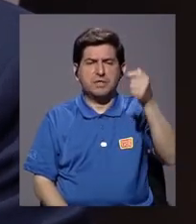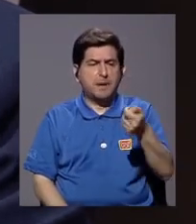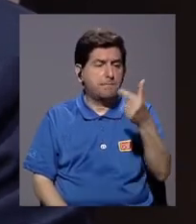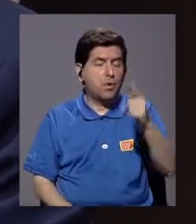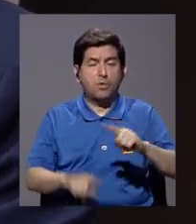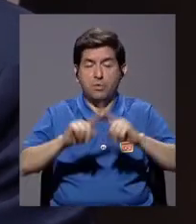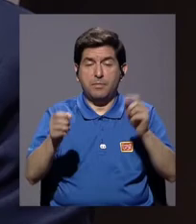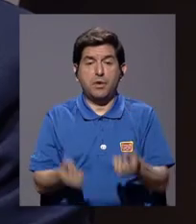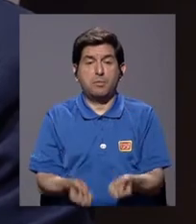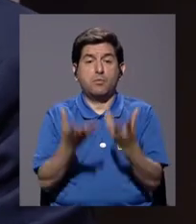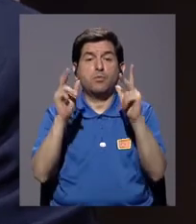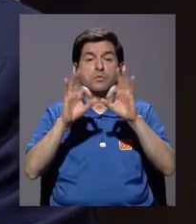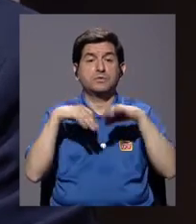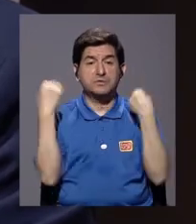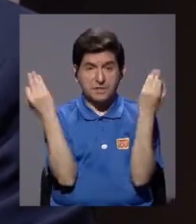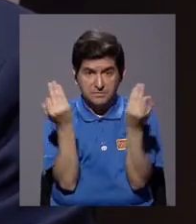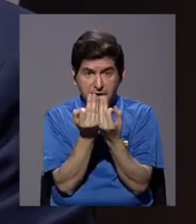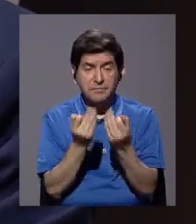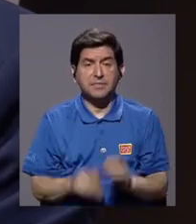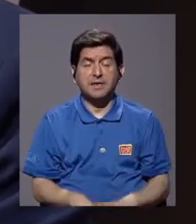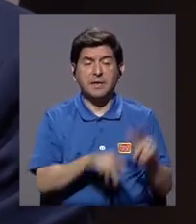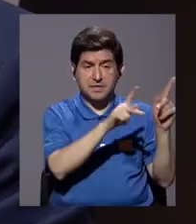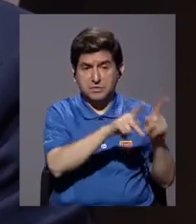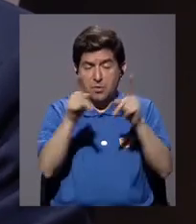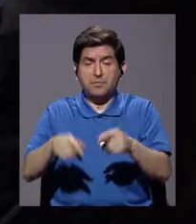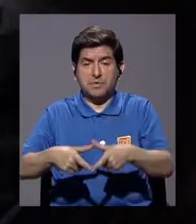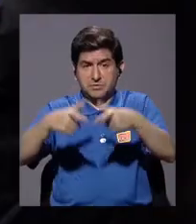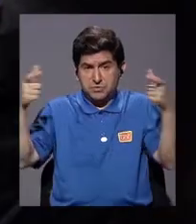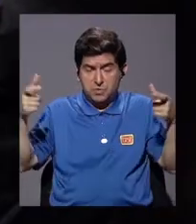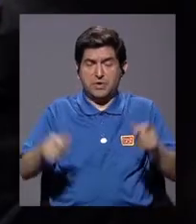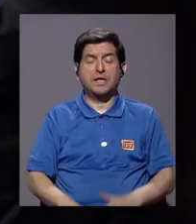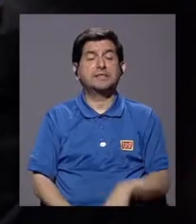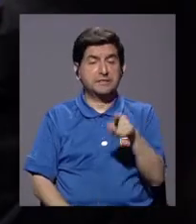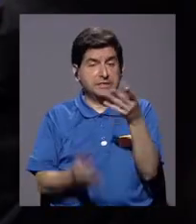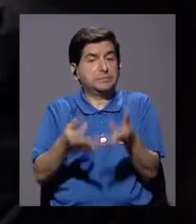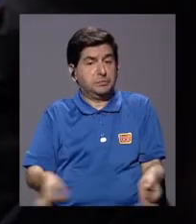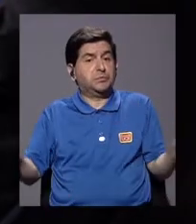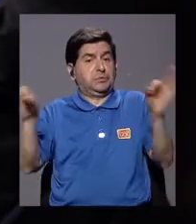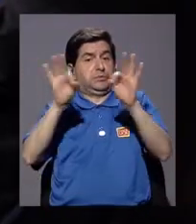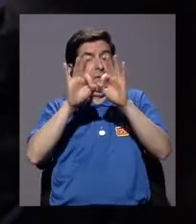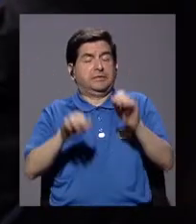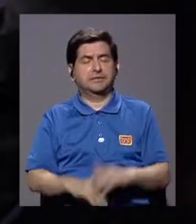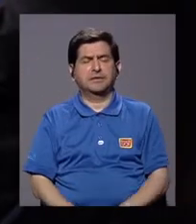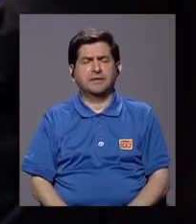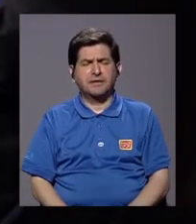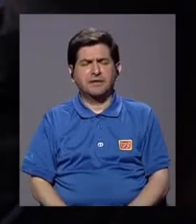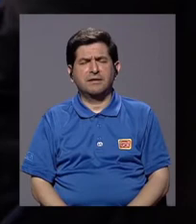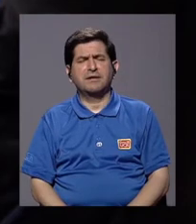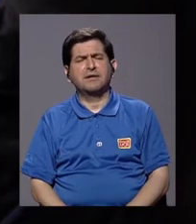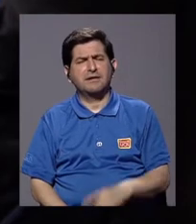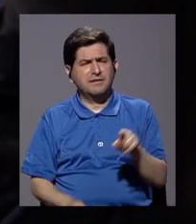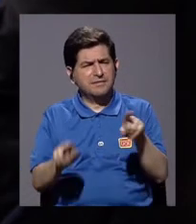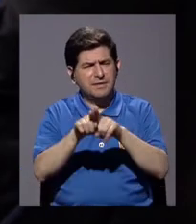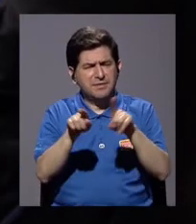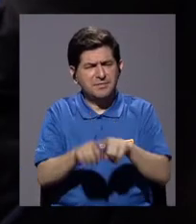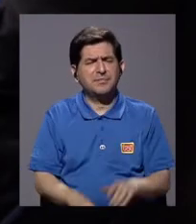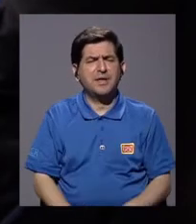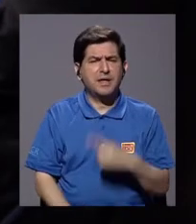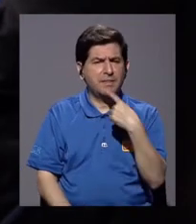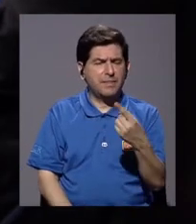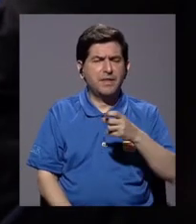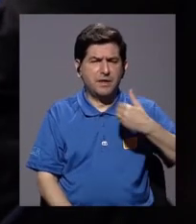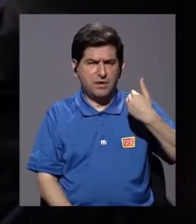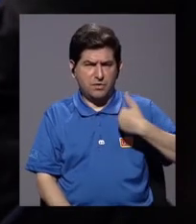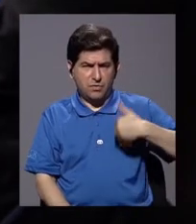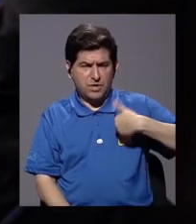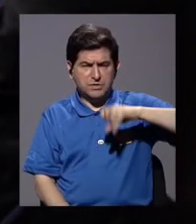para muchas familias y la mayoría de las personas es un costo importante. Aunque hago paréntesis, hay algo muy importante que nos dijo don Jorge en un